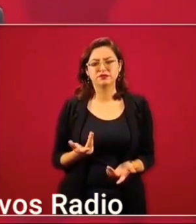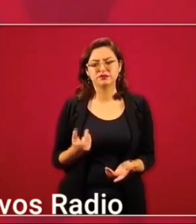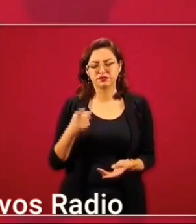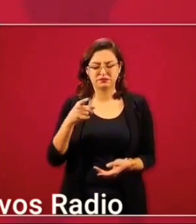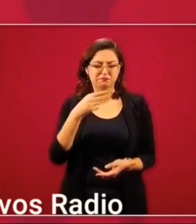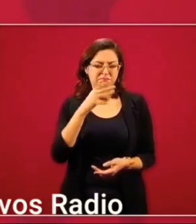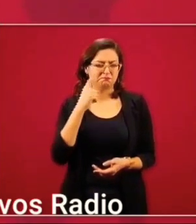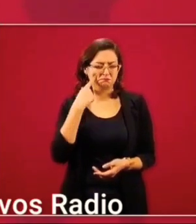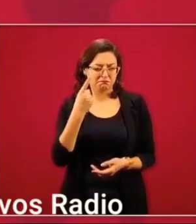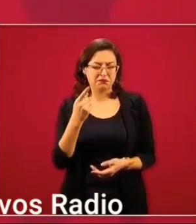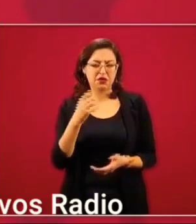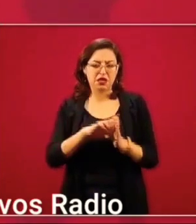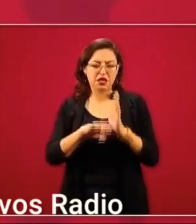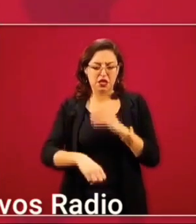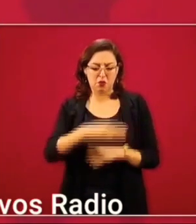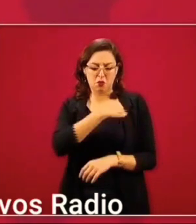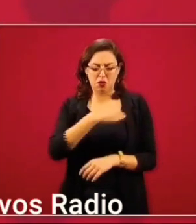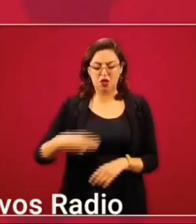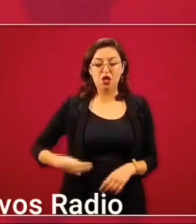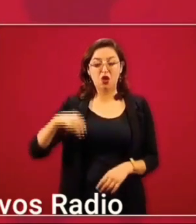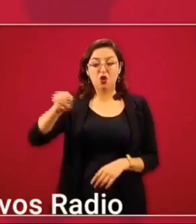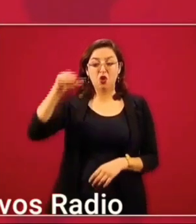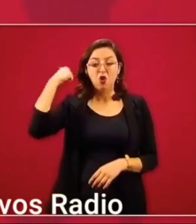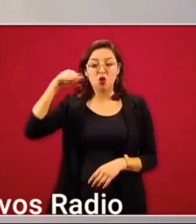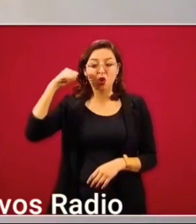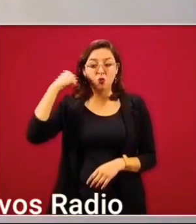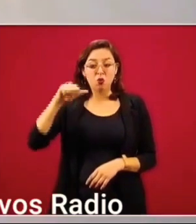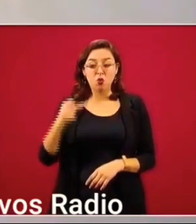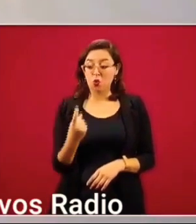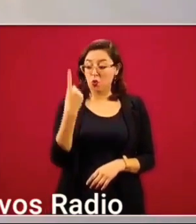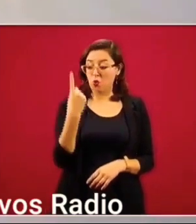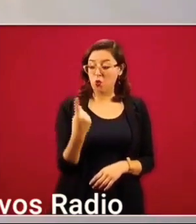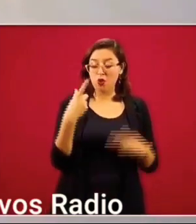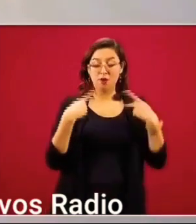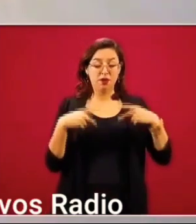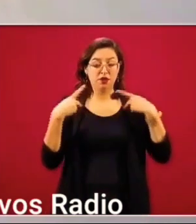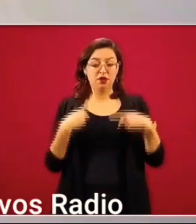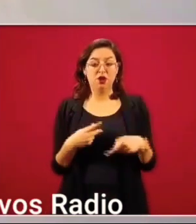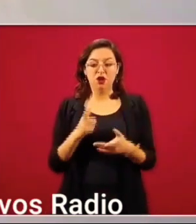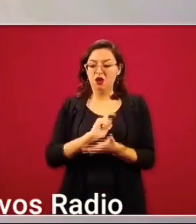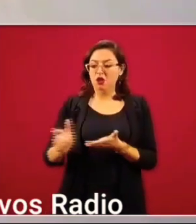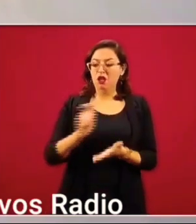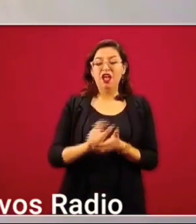Acapulco que ganaban como 200,000 pesos mensuales.